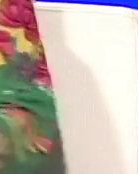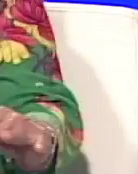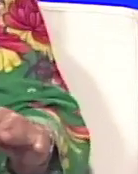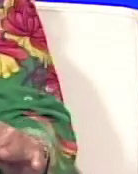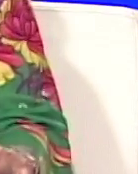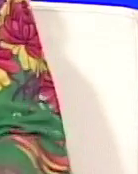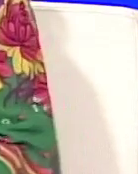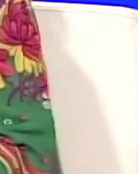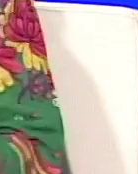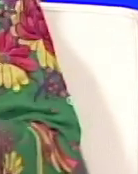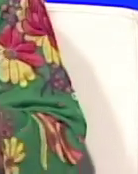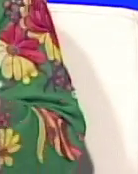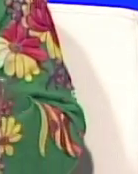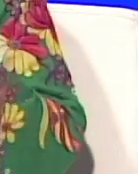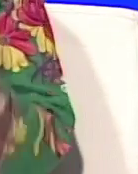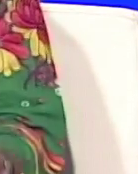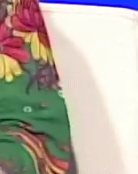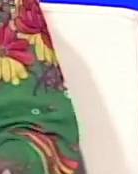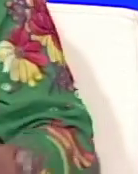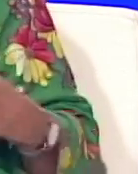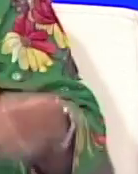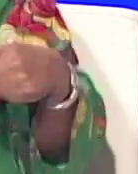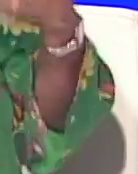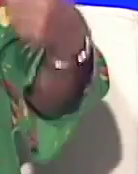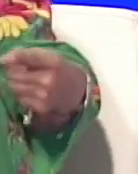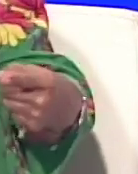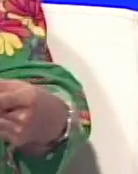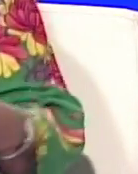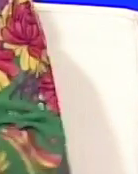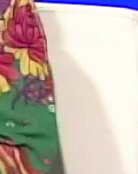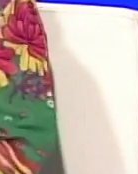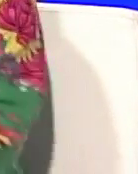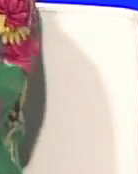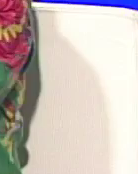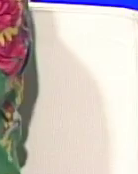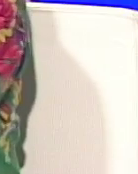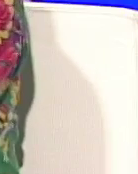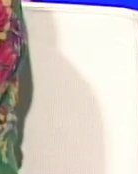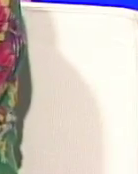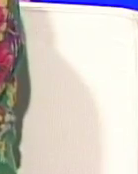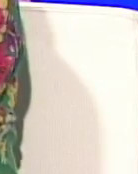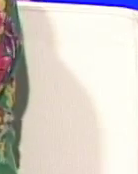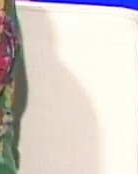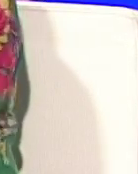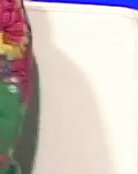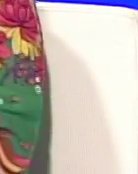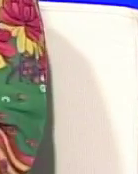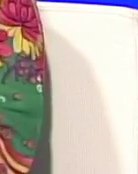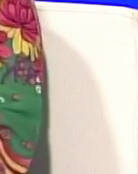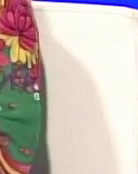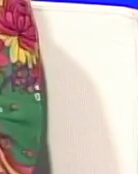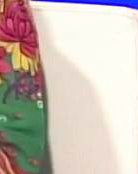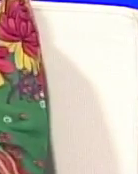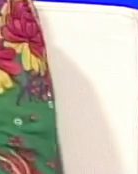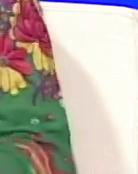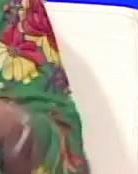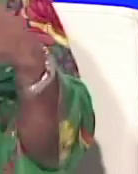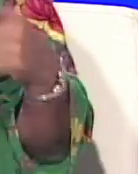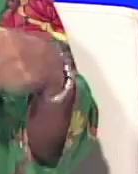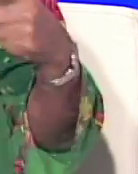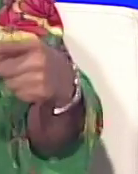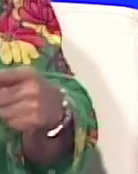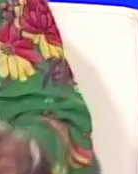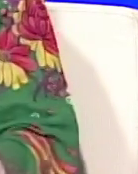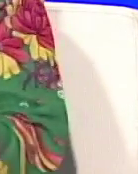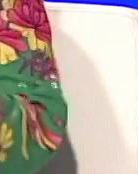está en cuestionamiento, sino por quien quiere descalificar las actuaciones, que también ha sido una bandera de la oposición venezolana,